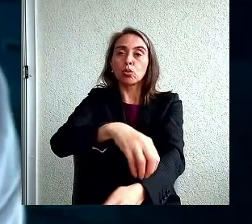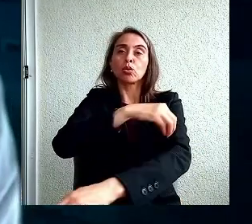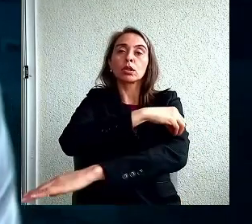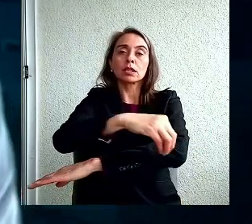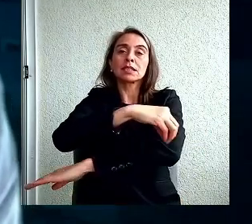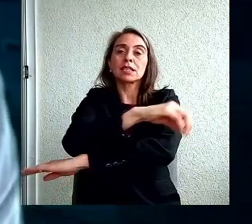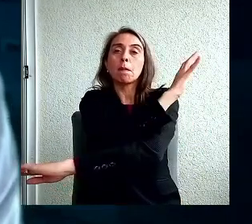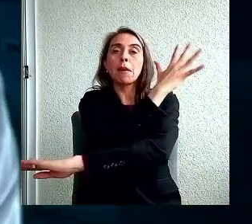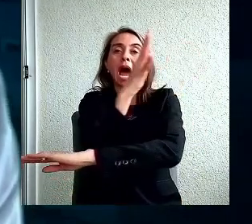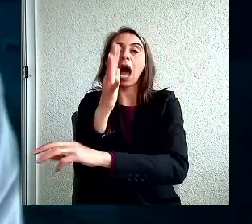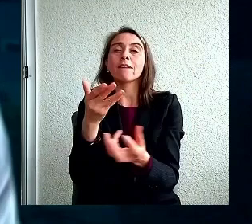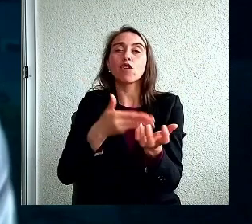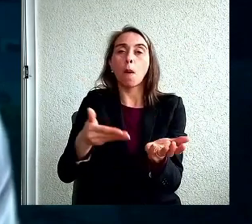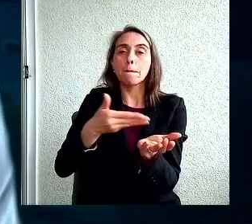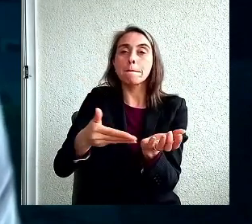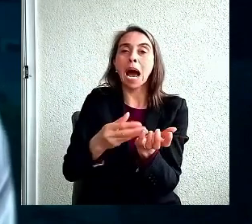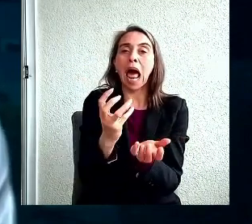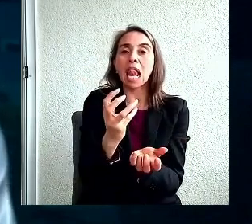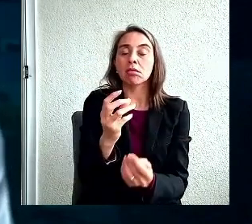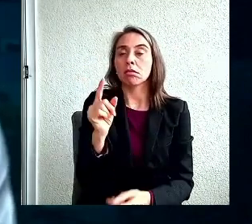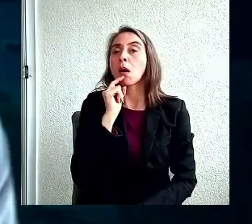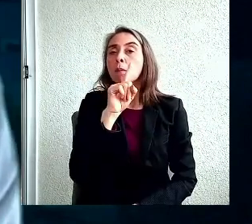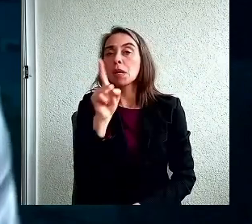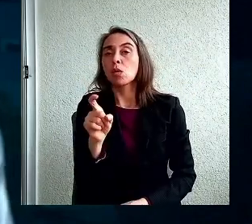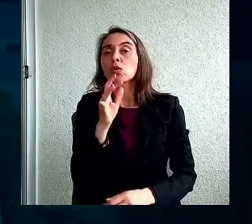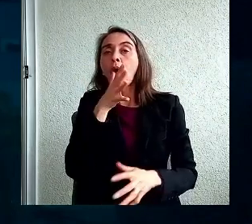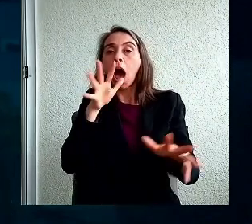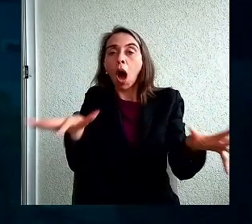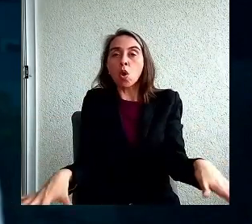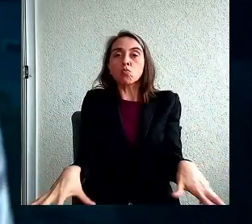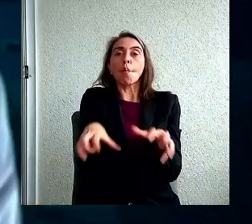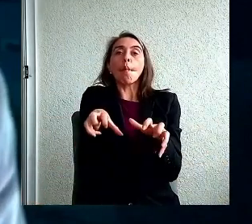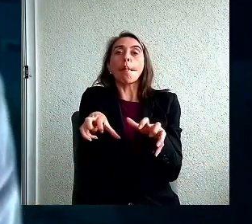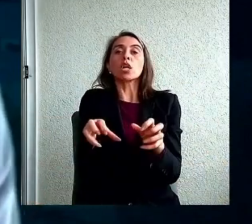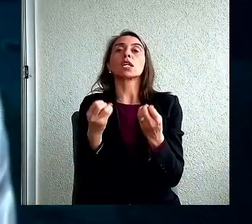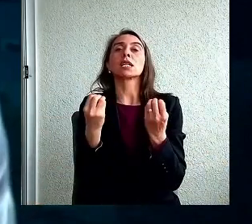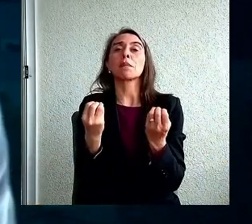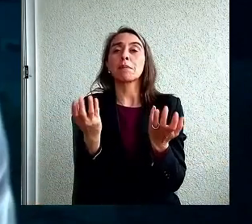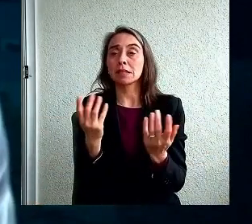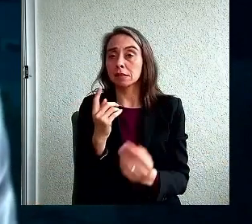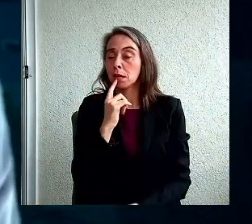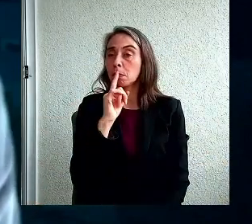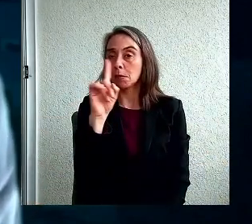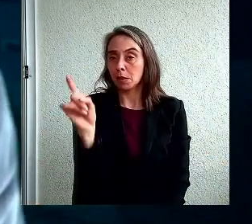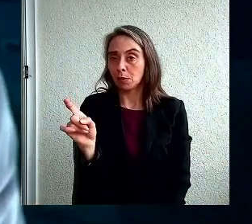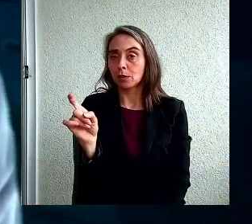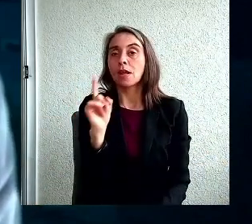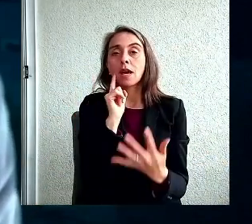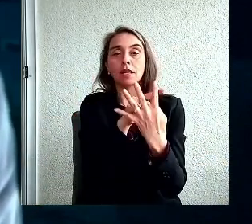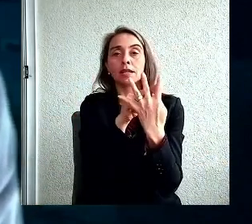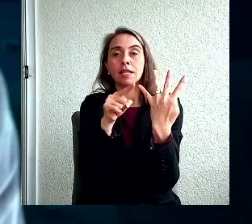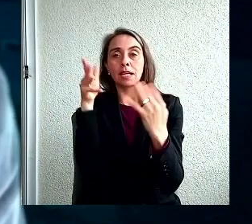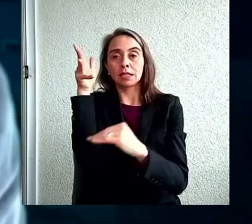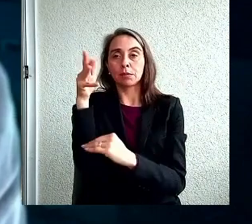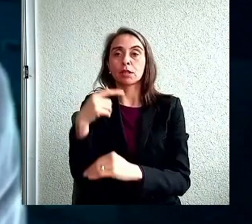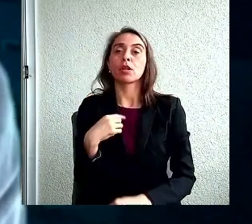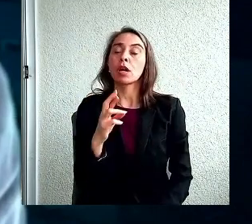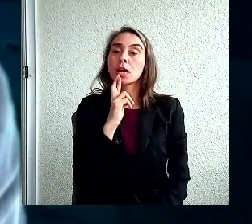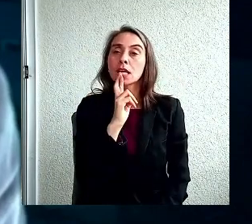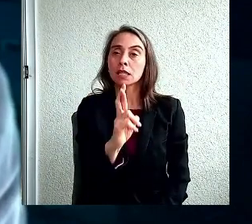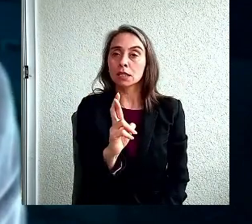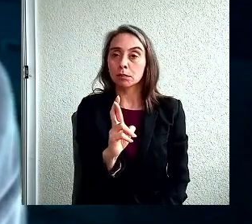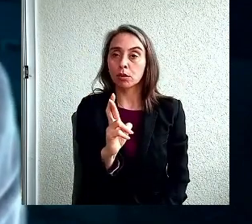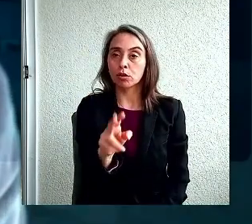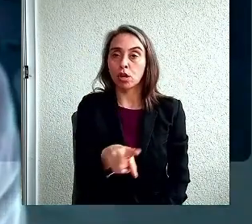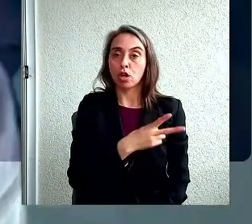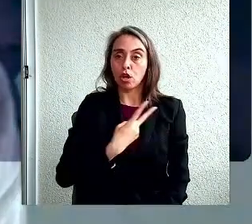creo que por ahí va la pregunta. No sé si alguno de ustedes quiere comentar acerca de eso. Yo podría comentar, bueno, nosotros, muchos de